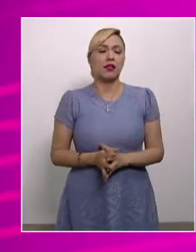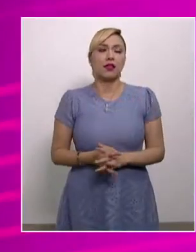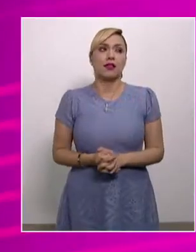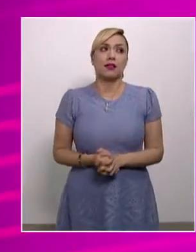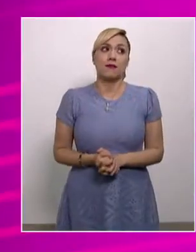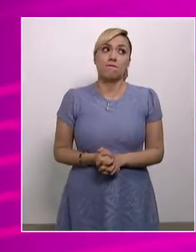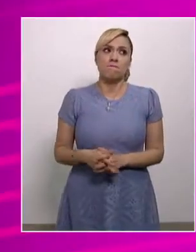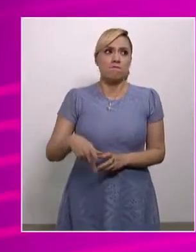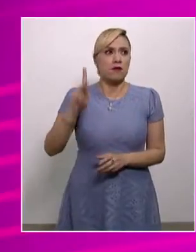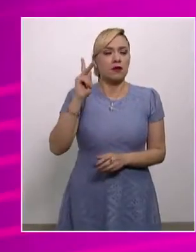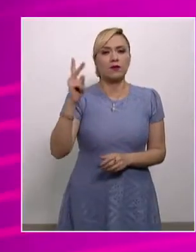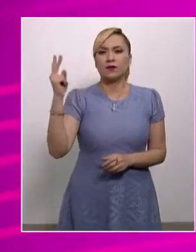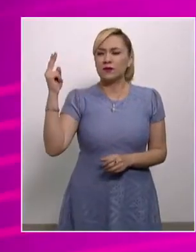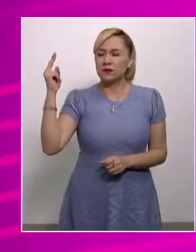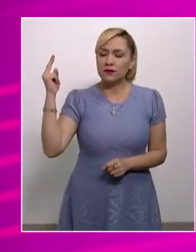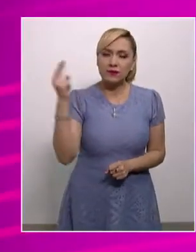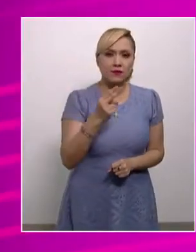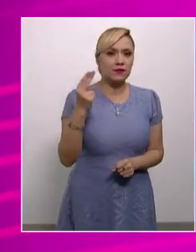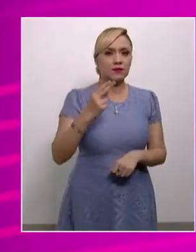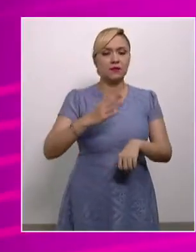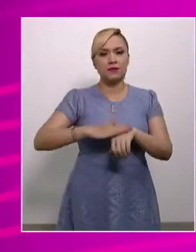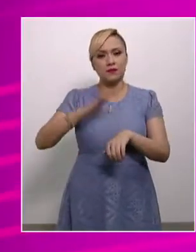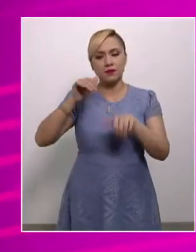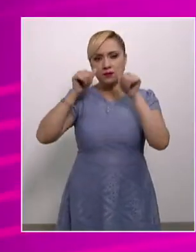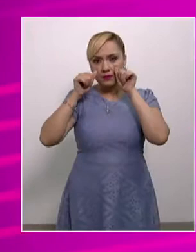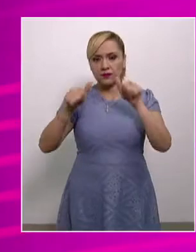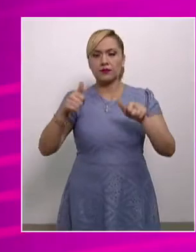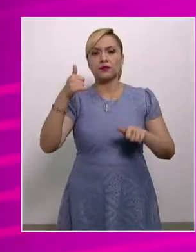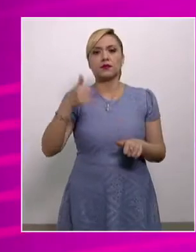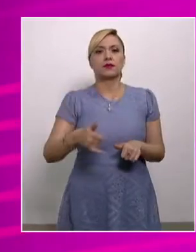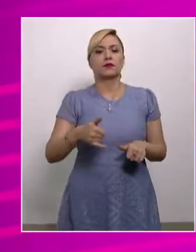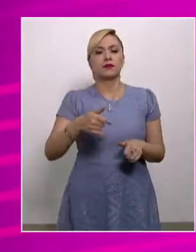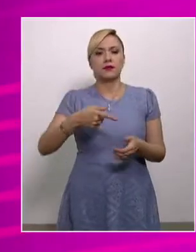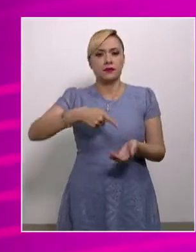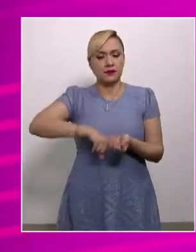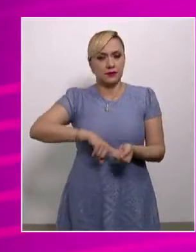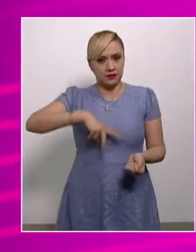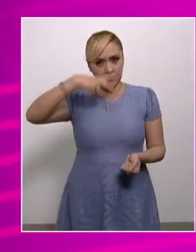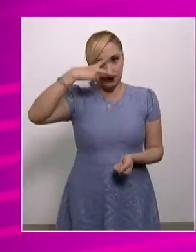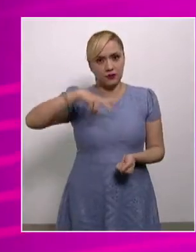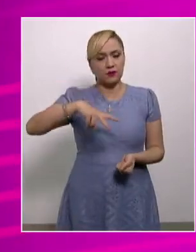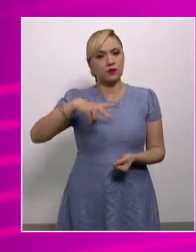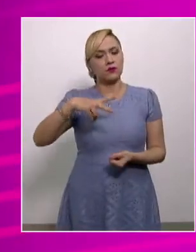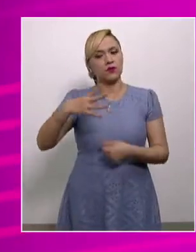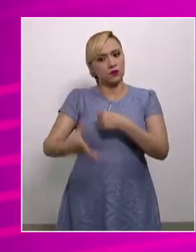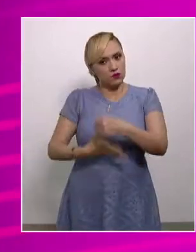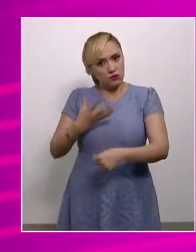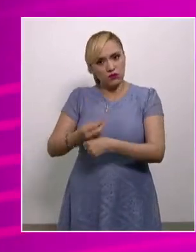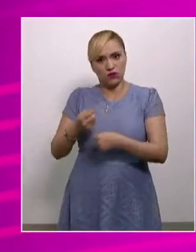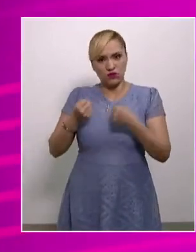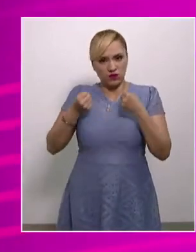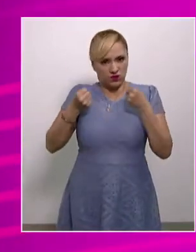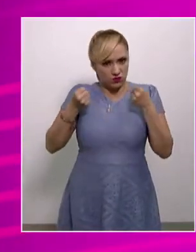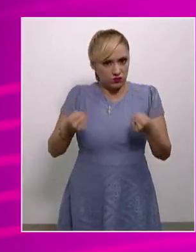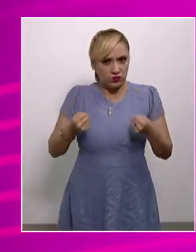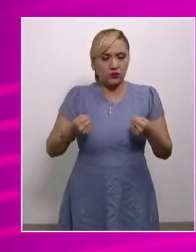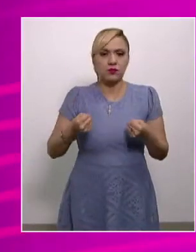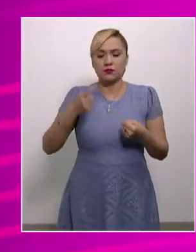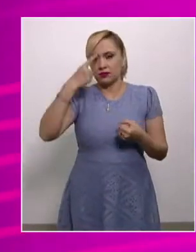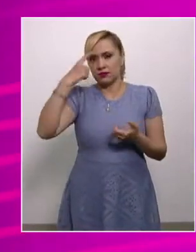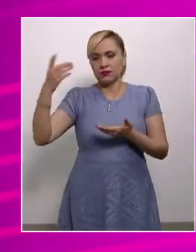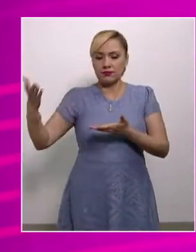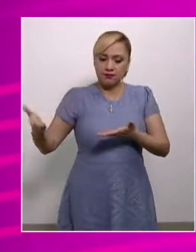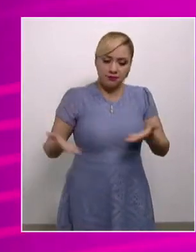hay una necesidad de más acción y sobre todo también internamente en México de que se refuerce ese sistema de